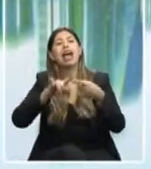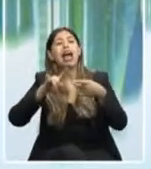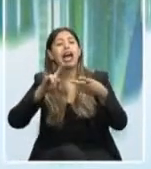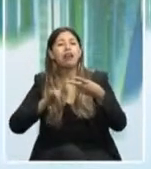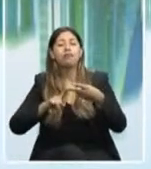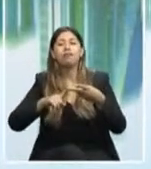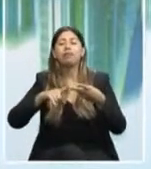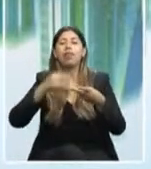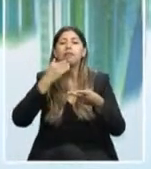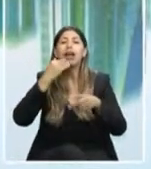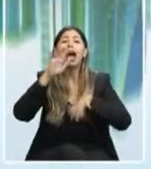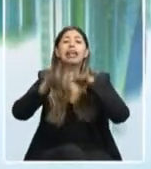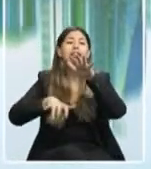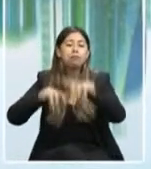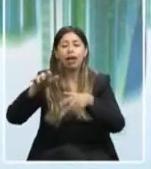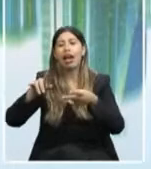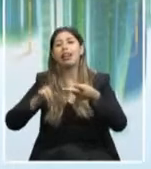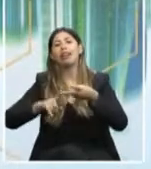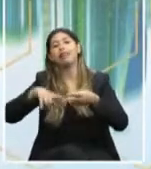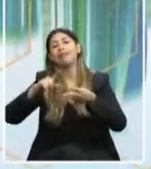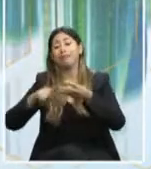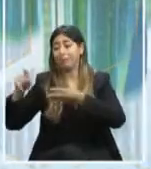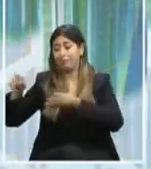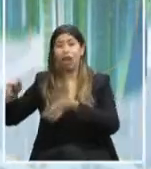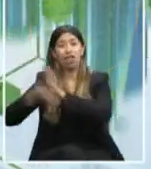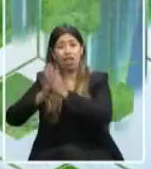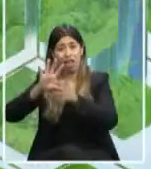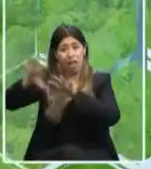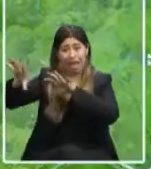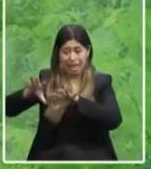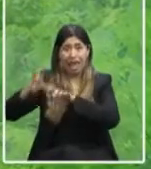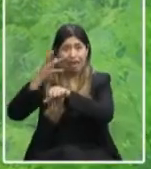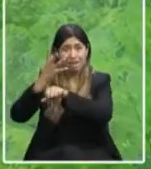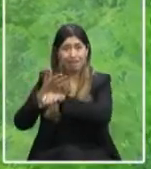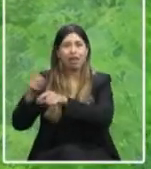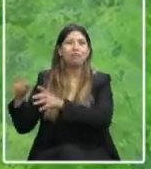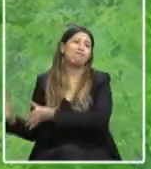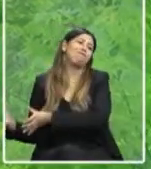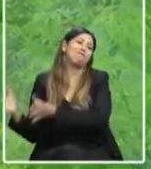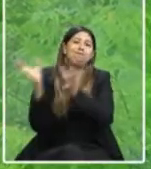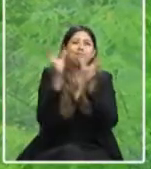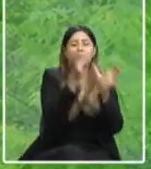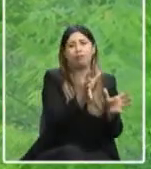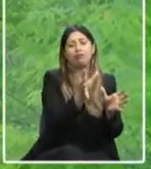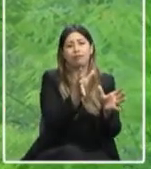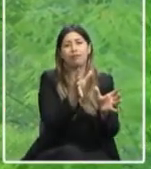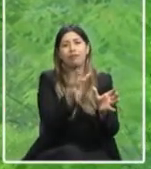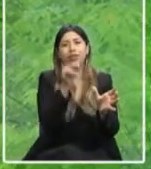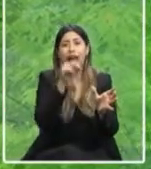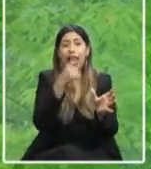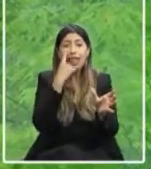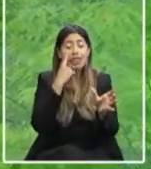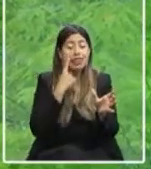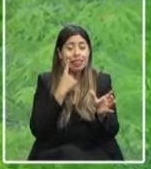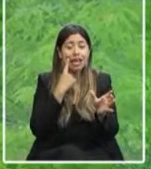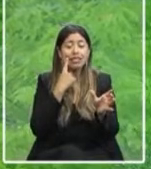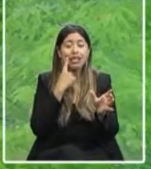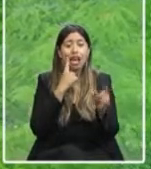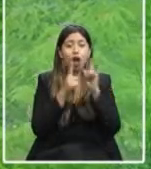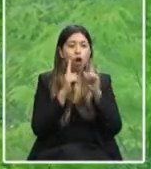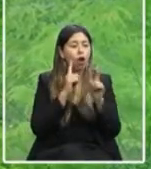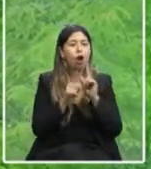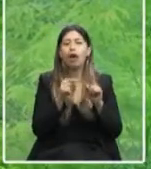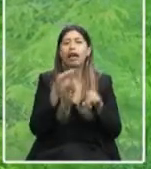que eran importantes, los trasladamos y así montamos esta red, en donde todo el testeo fue absolutamente gratuito.